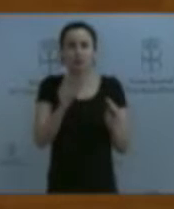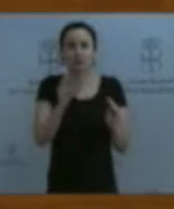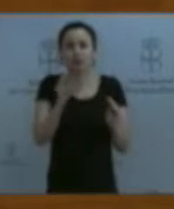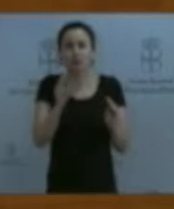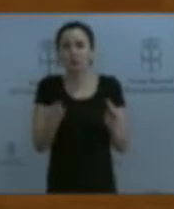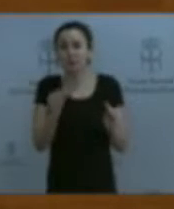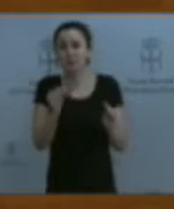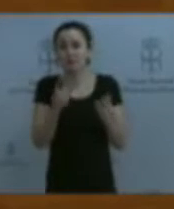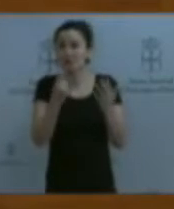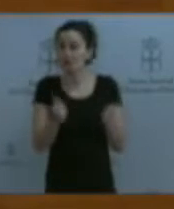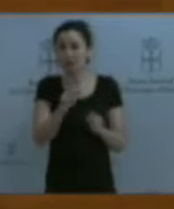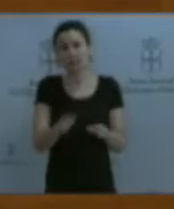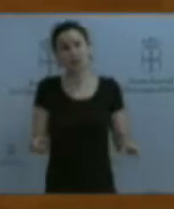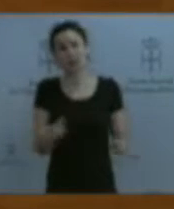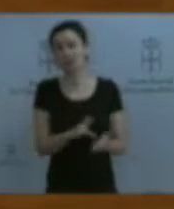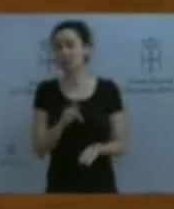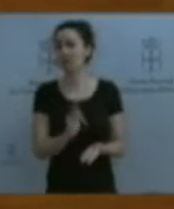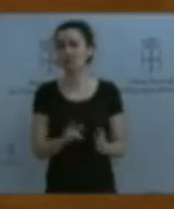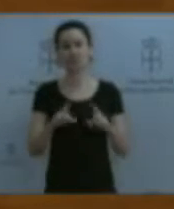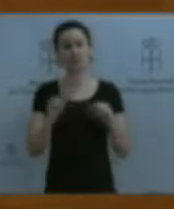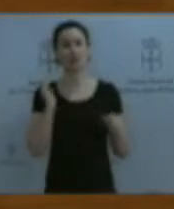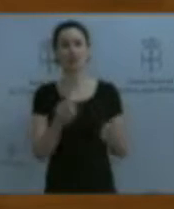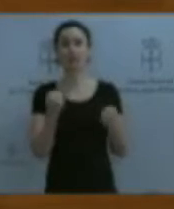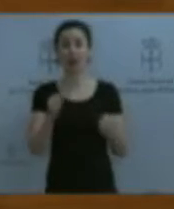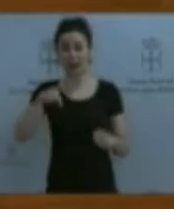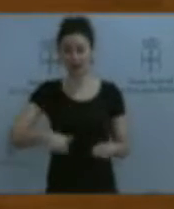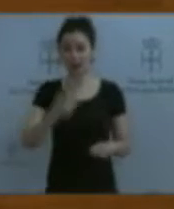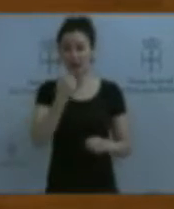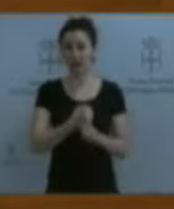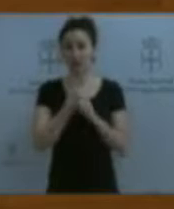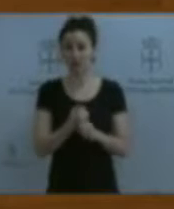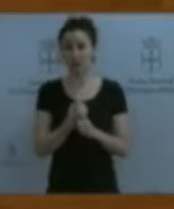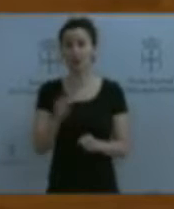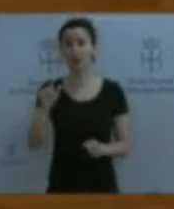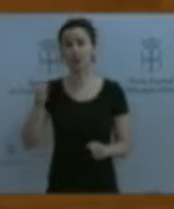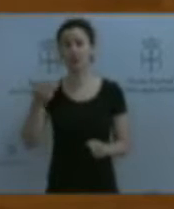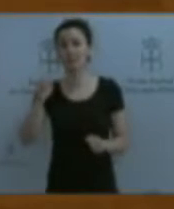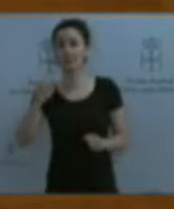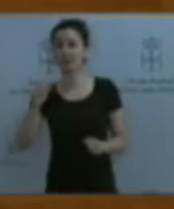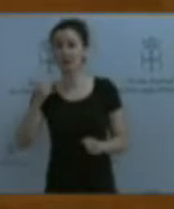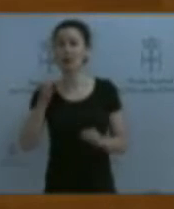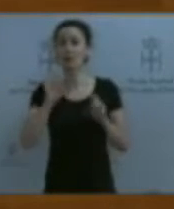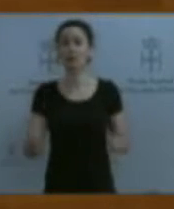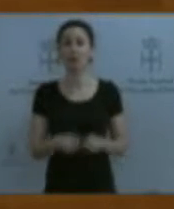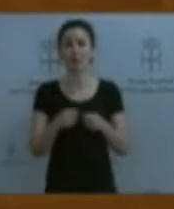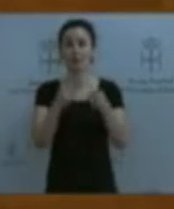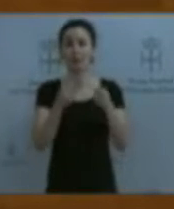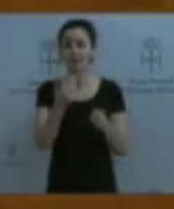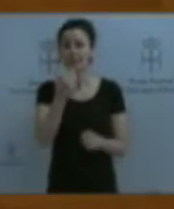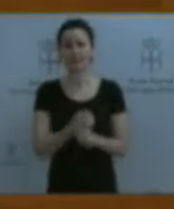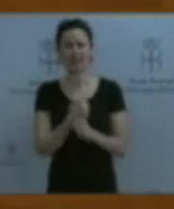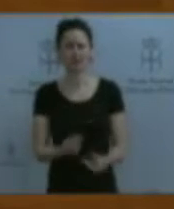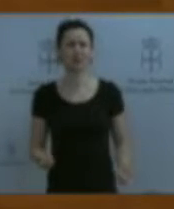en Asturias. Aquí tenemos a Liberbank, señorías, esa que absorbió y destrozó Cajasur